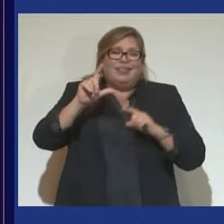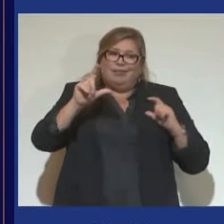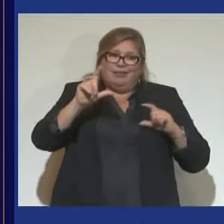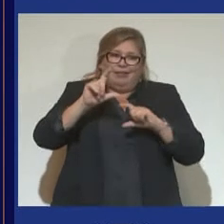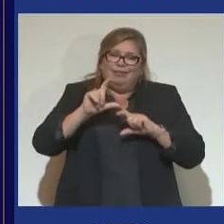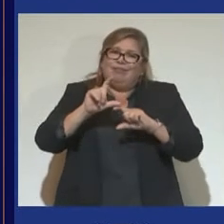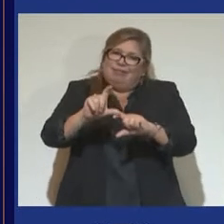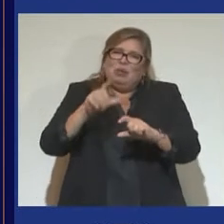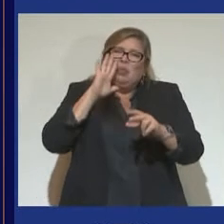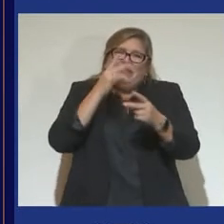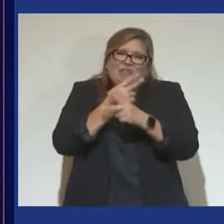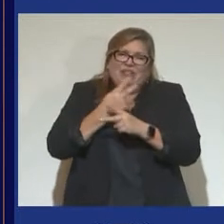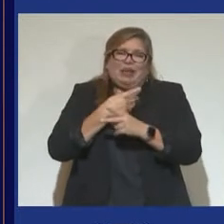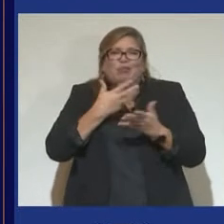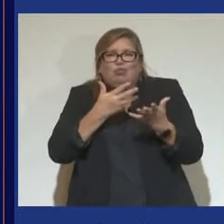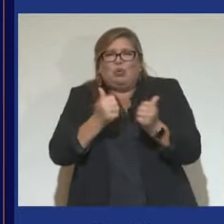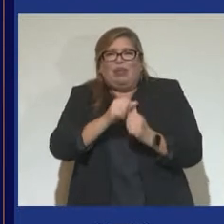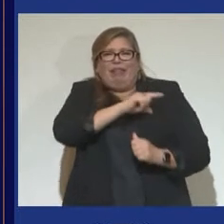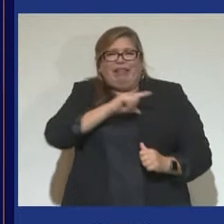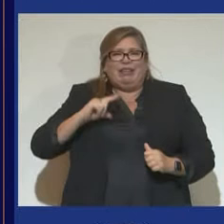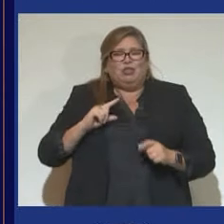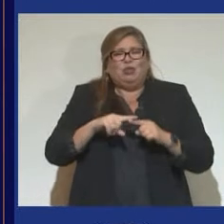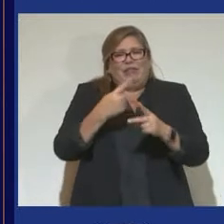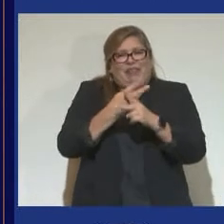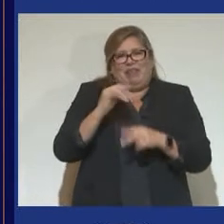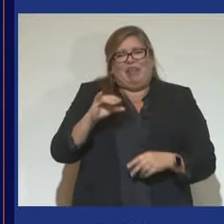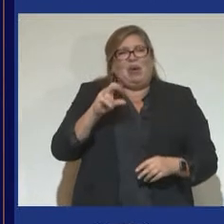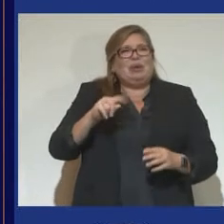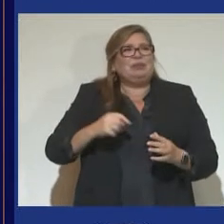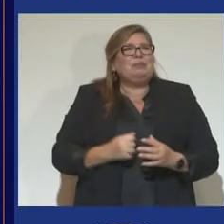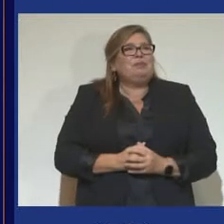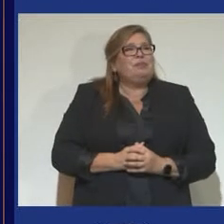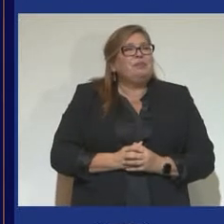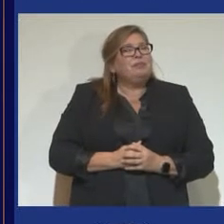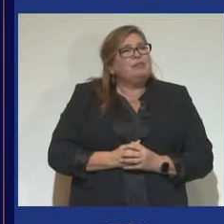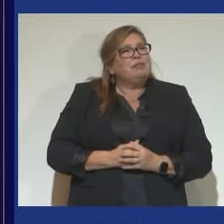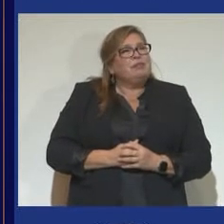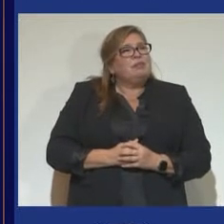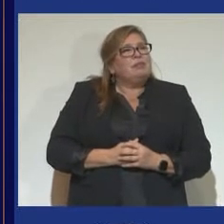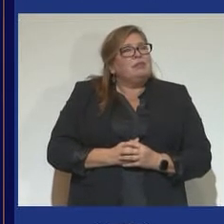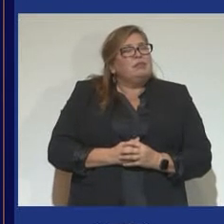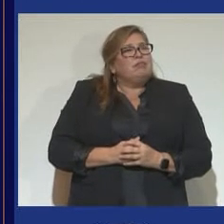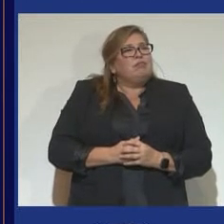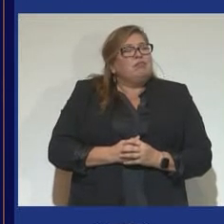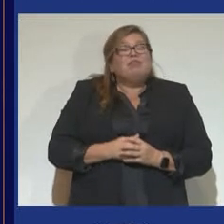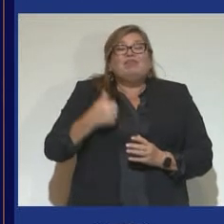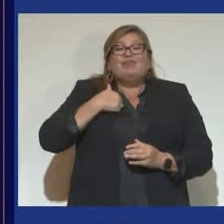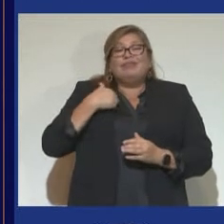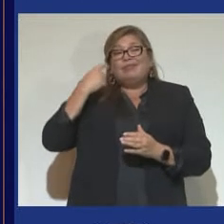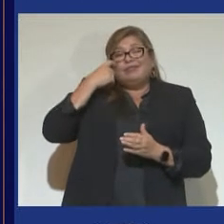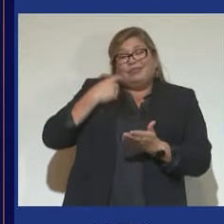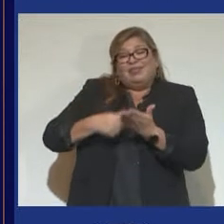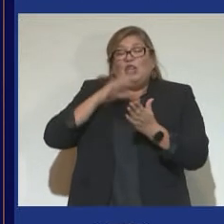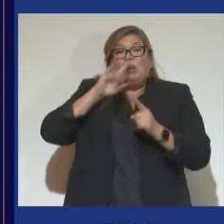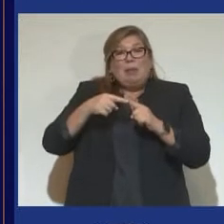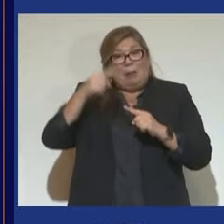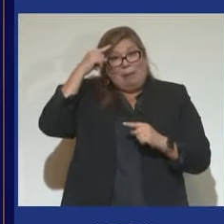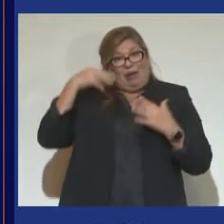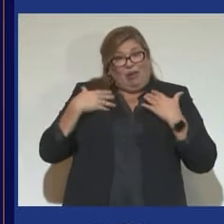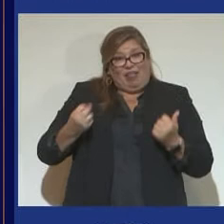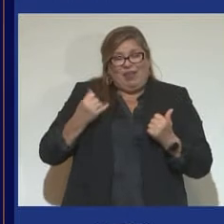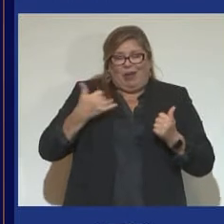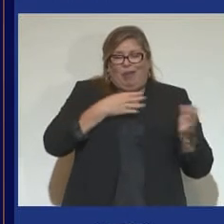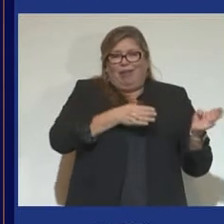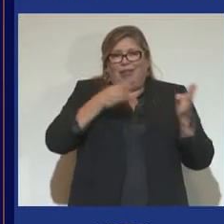compensa tivos ya lo veremos y ahora hablemos de el cuidado de la salud para todo el mundo más ampliamente a la salud física no sólo